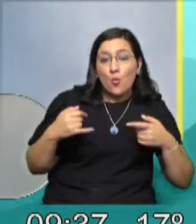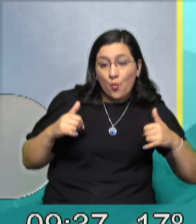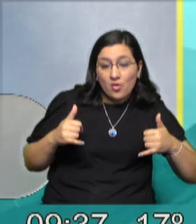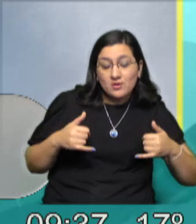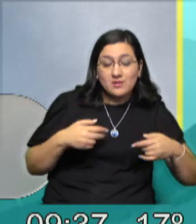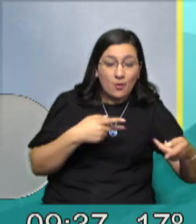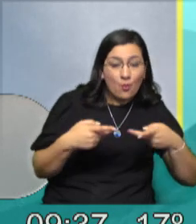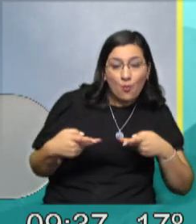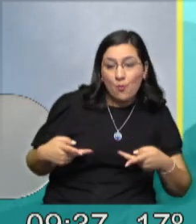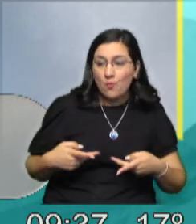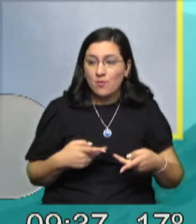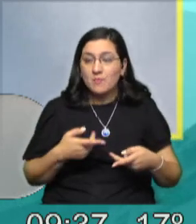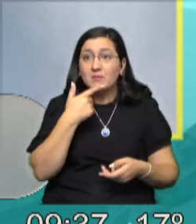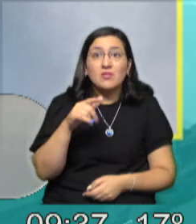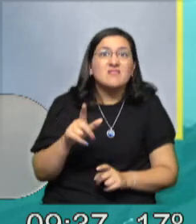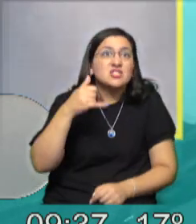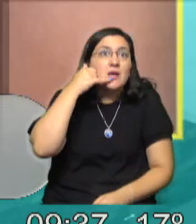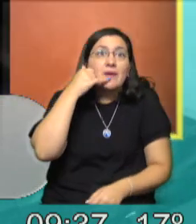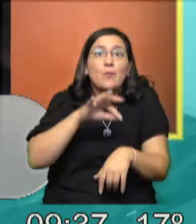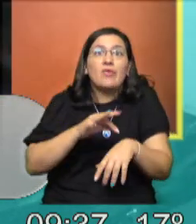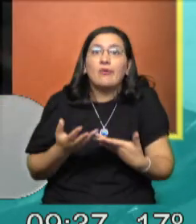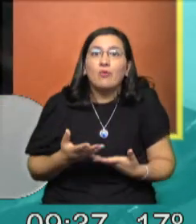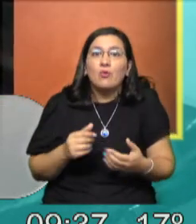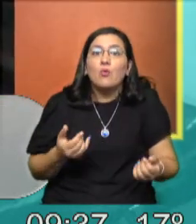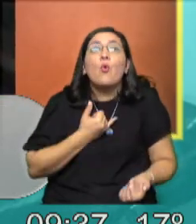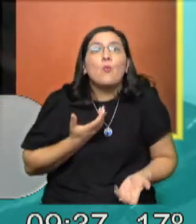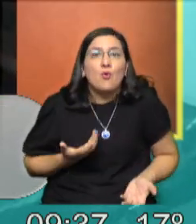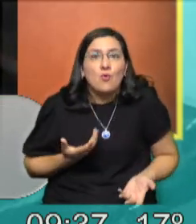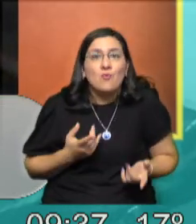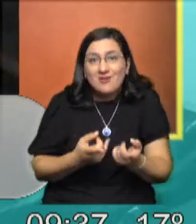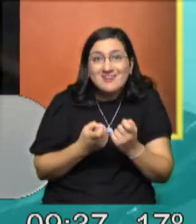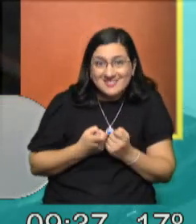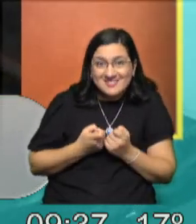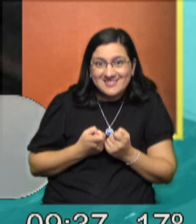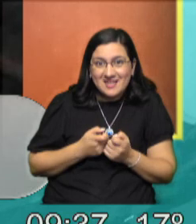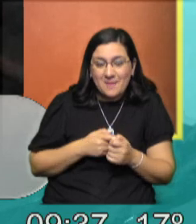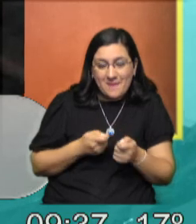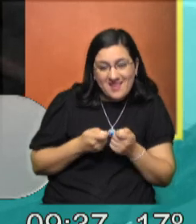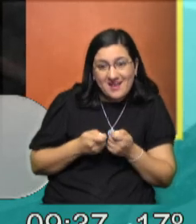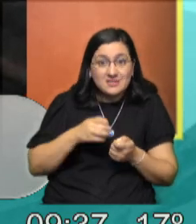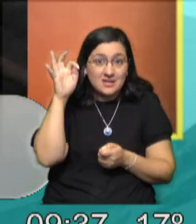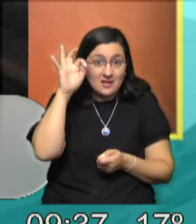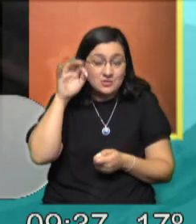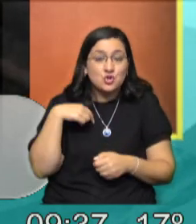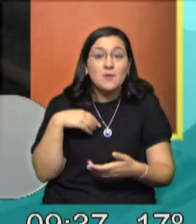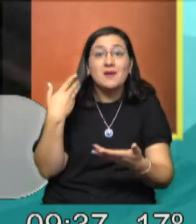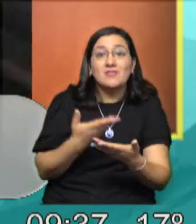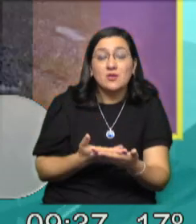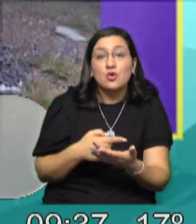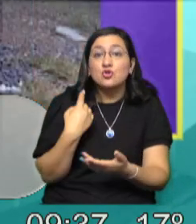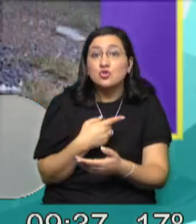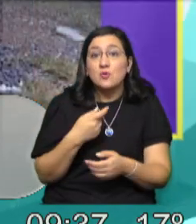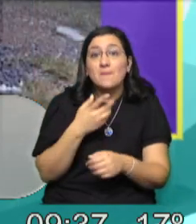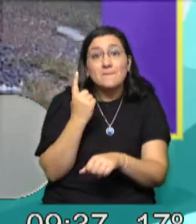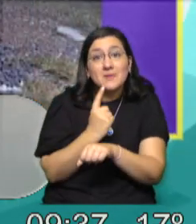país con niños. Claro. No, llamar un médico, no sé, cosas básicas. Entonces, claro, esas cosas son las que ellos tienen que manejar. Y bueno, yo siempre les planteo, les damos una base y